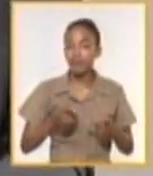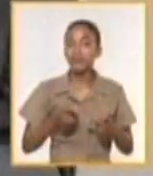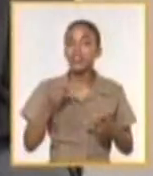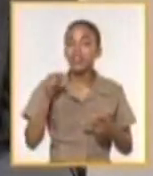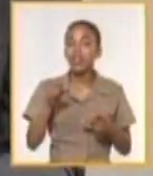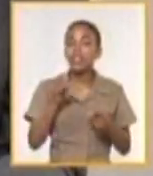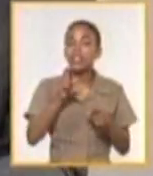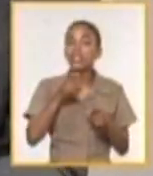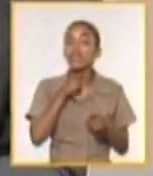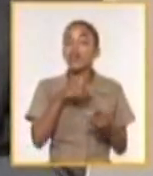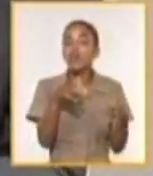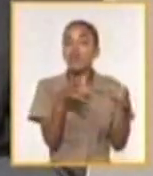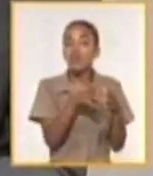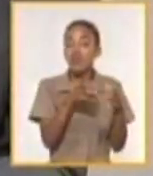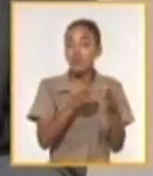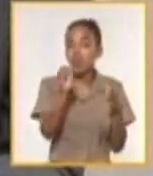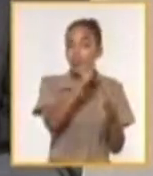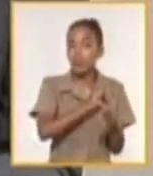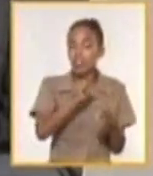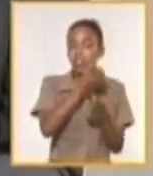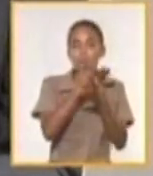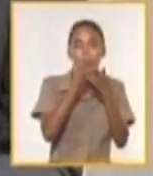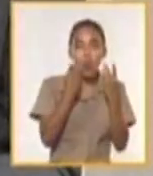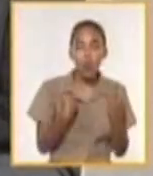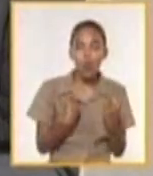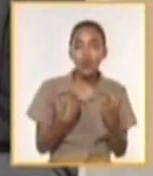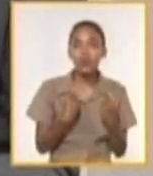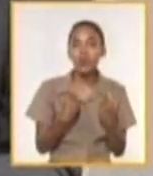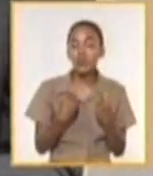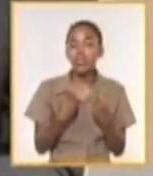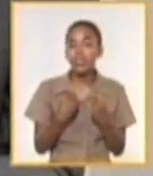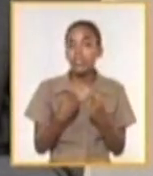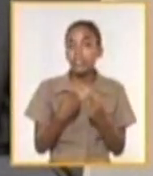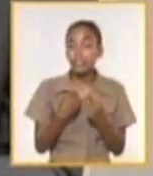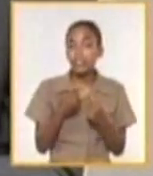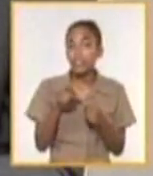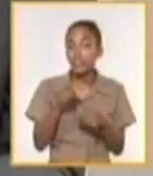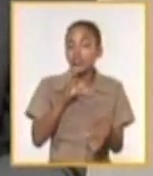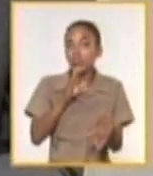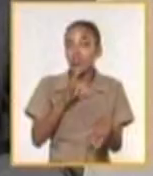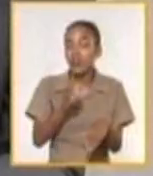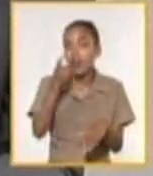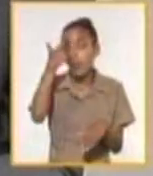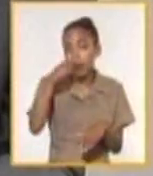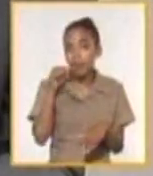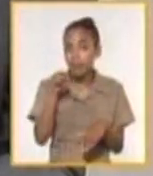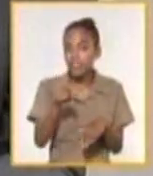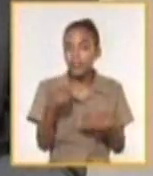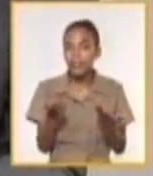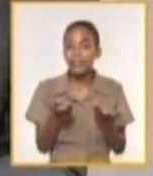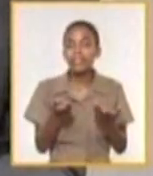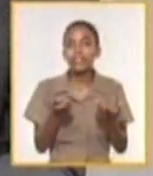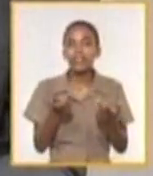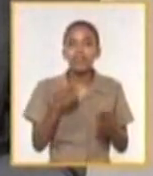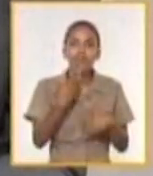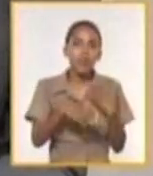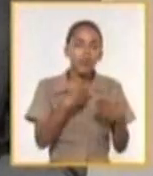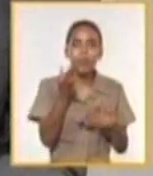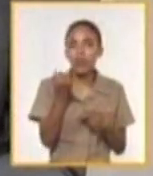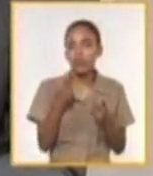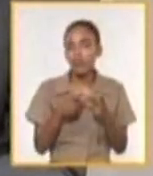socialista, lo que se llamaba campo socialista, se produce una crisis obviamente en Cuba, económica, social,